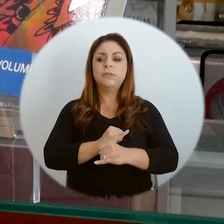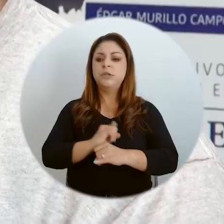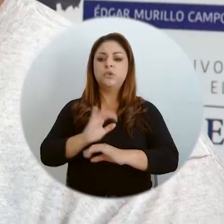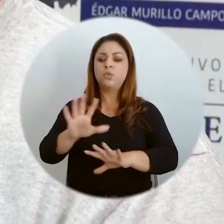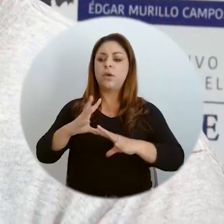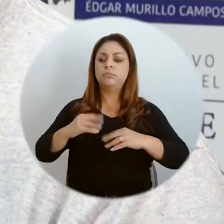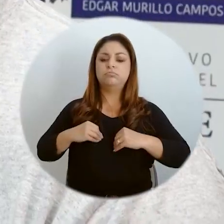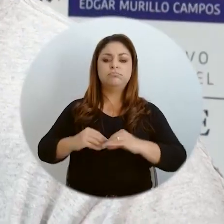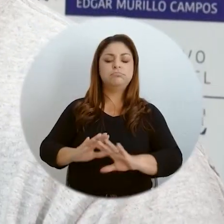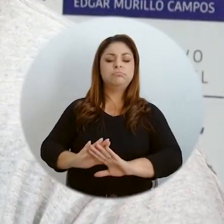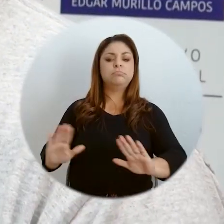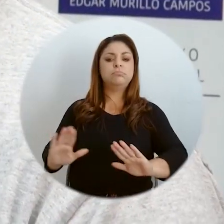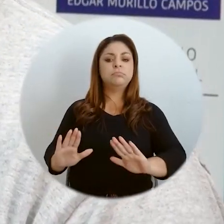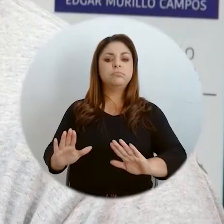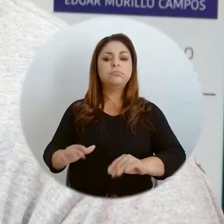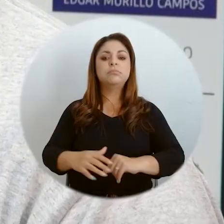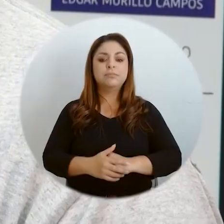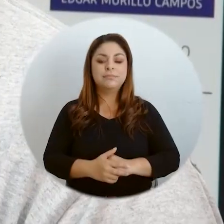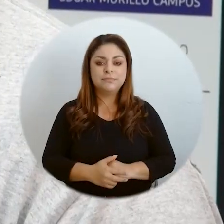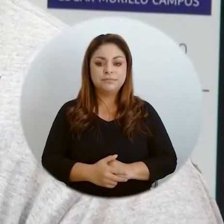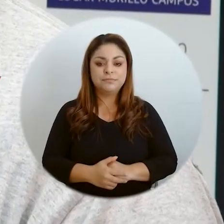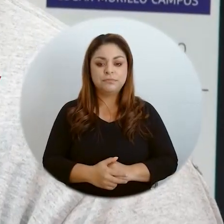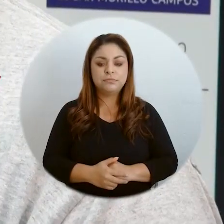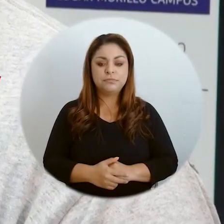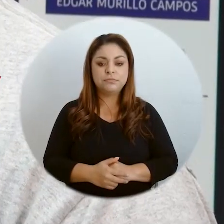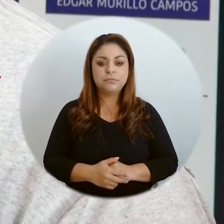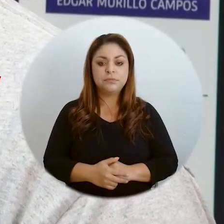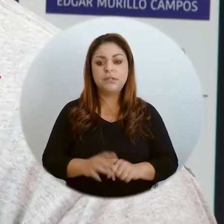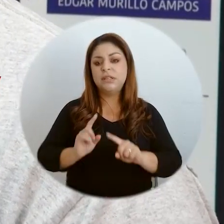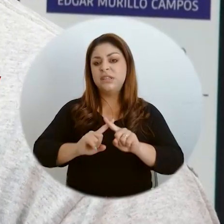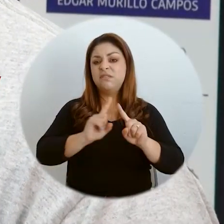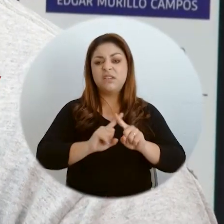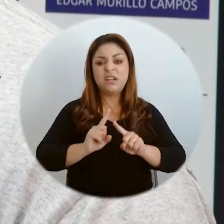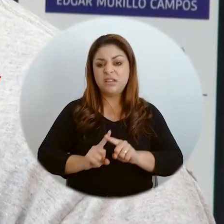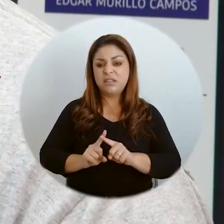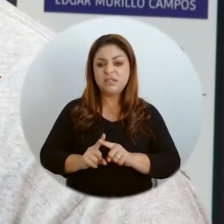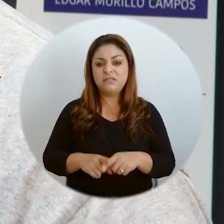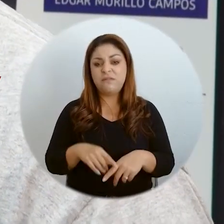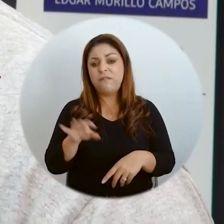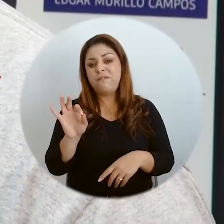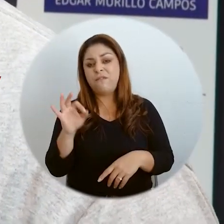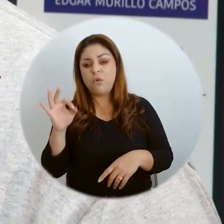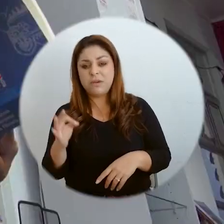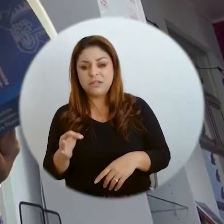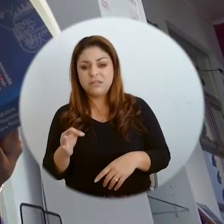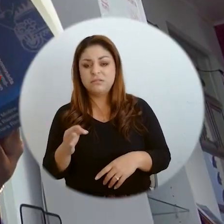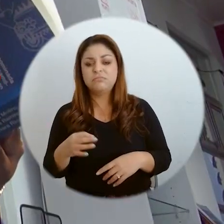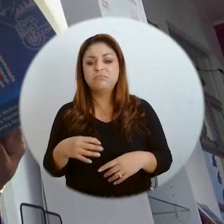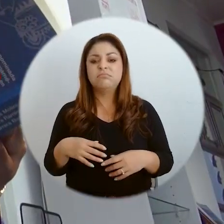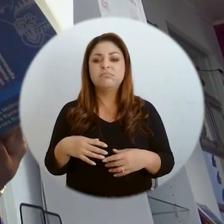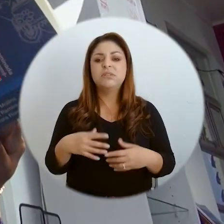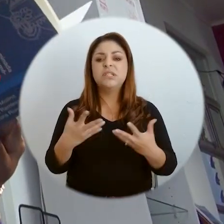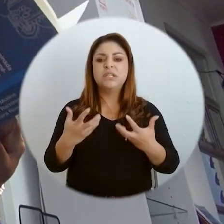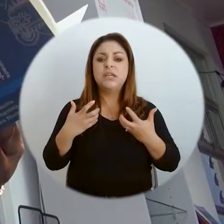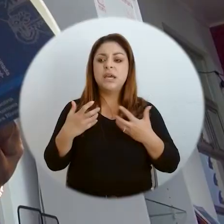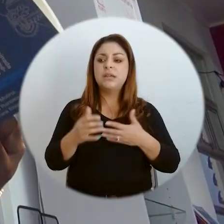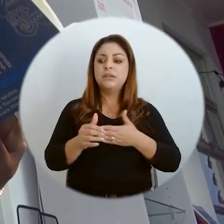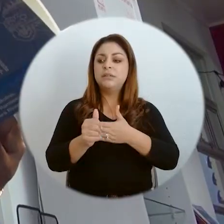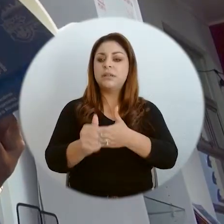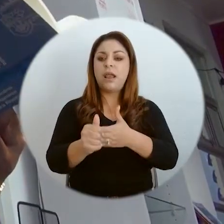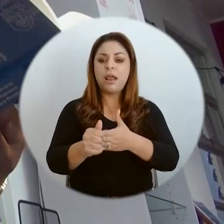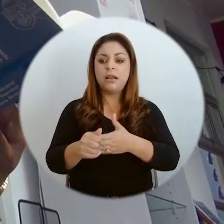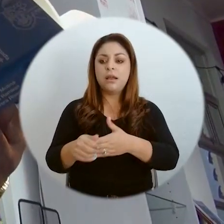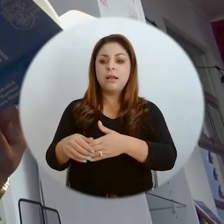alguna forma, a través de mecanismos demagógicos, pretende encarnar todas esas inquietudes de la